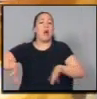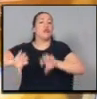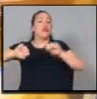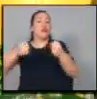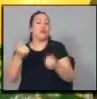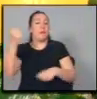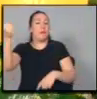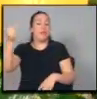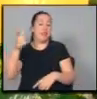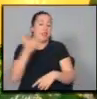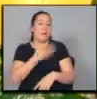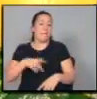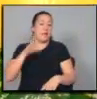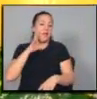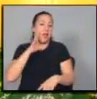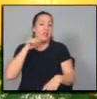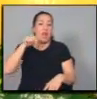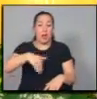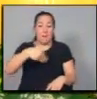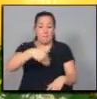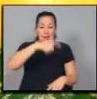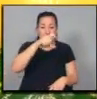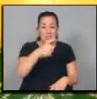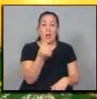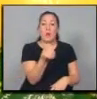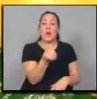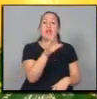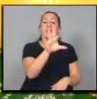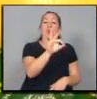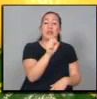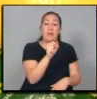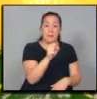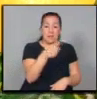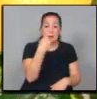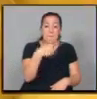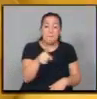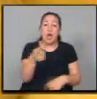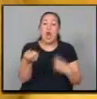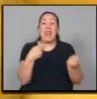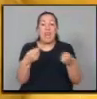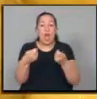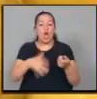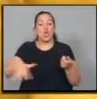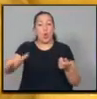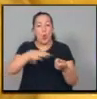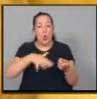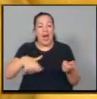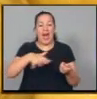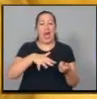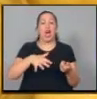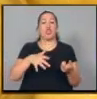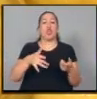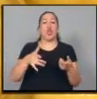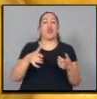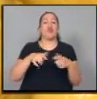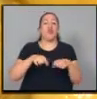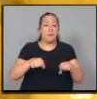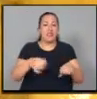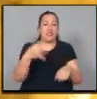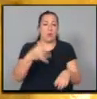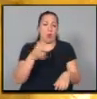mercado central el kilo se puede conseguir a casi 50 pesos, pero en las verdulerías, en el barrio, en los supermercados, seguramente lo viste